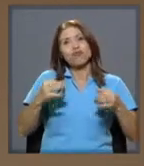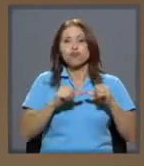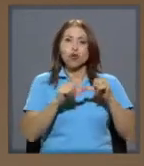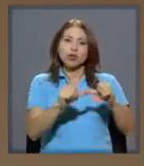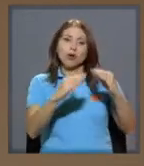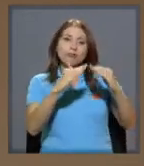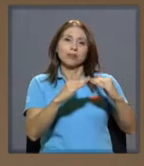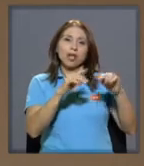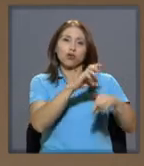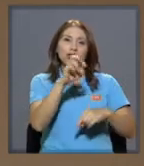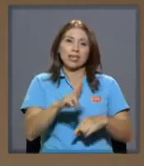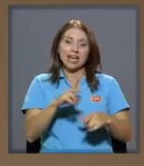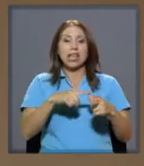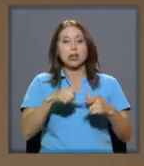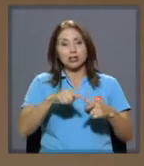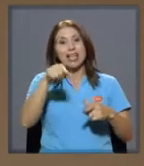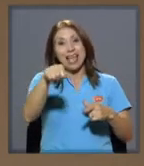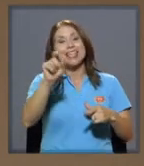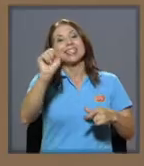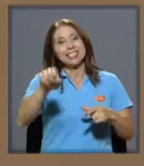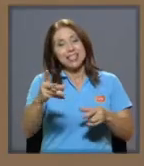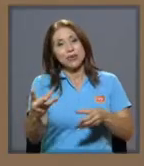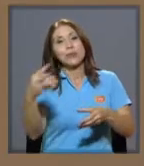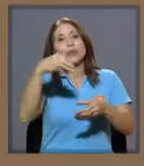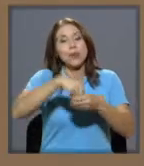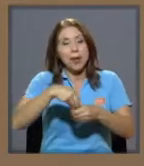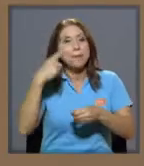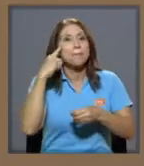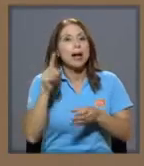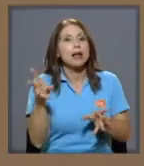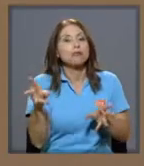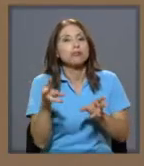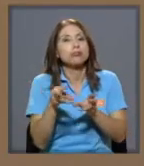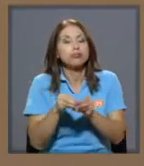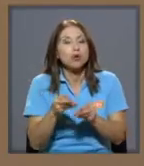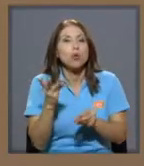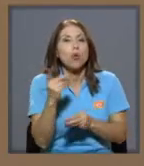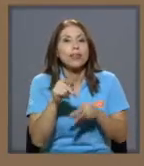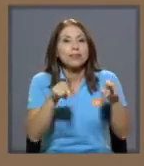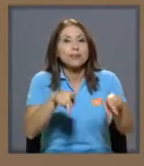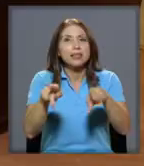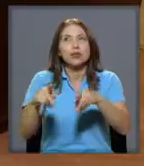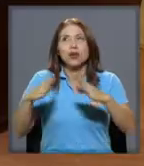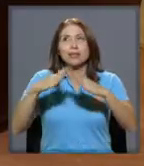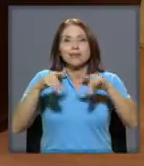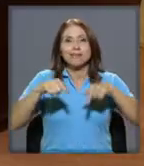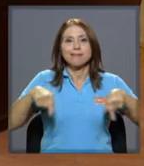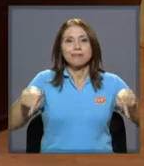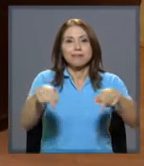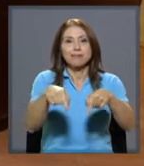Rica y sí los tomaríamos en cuenta para efectos de medir cuánto es el tamaño de la población.